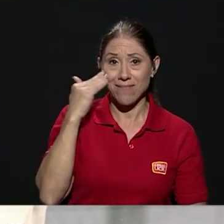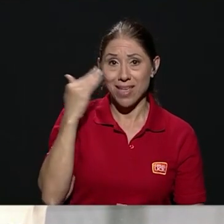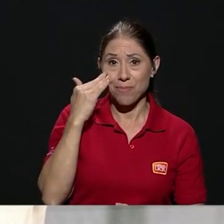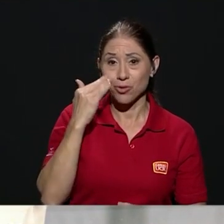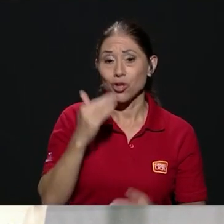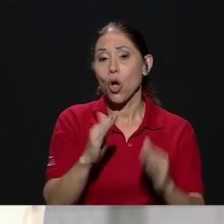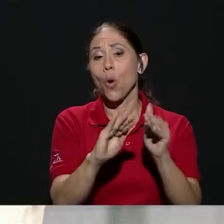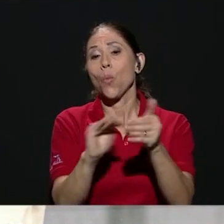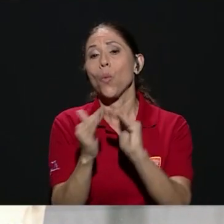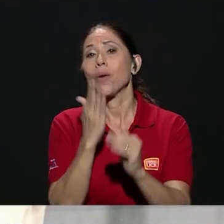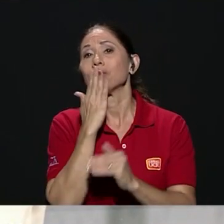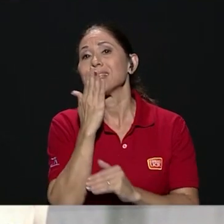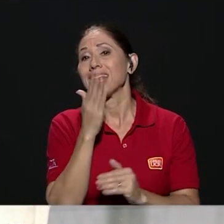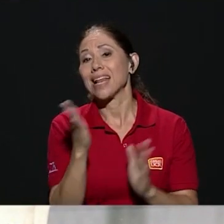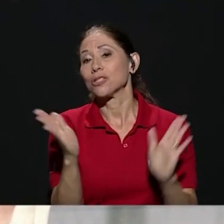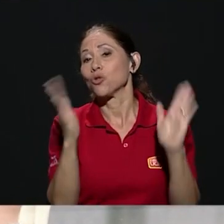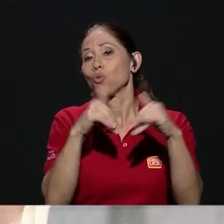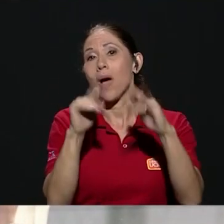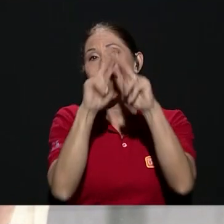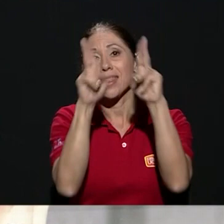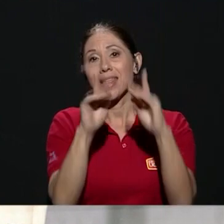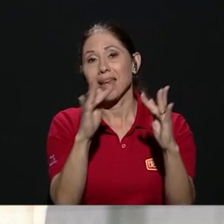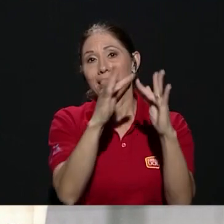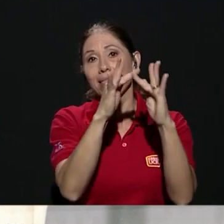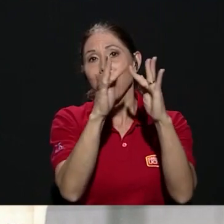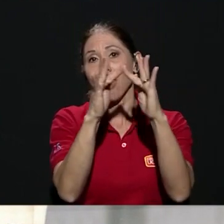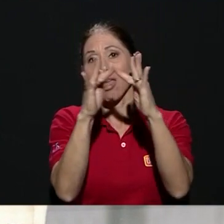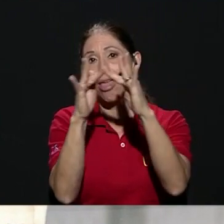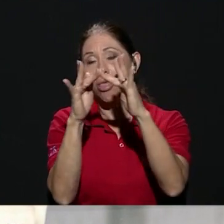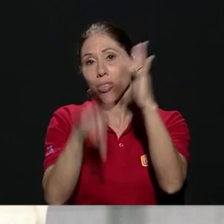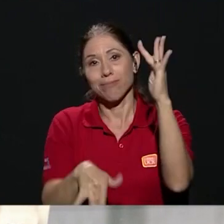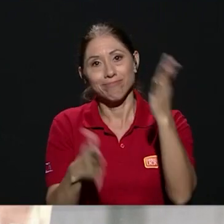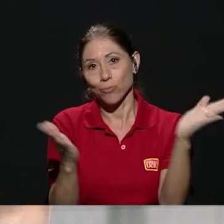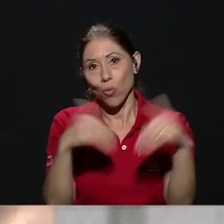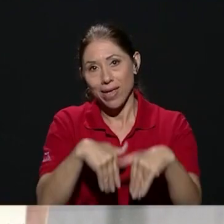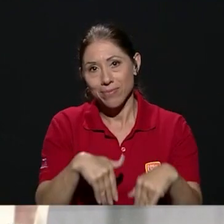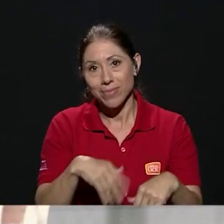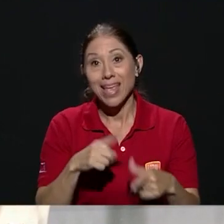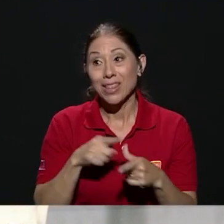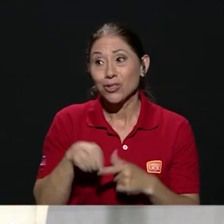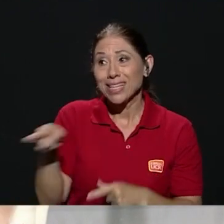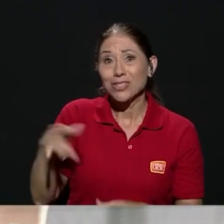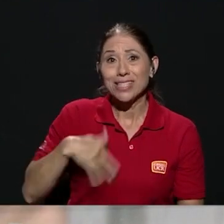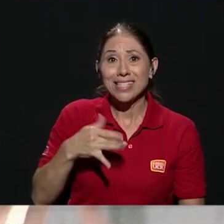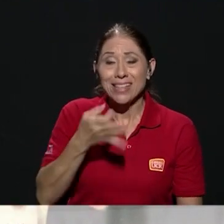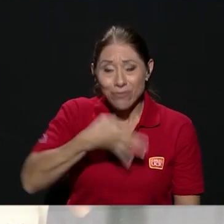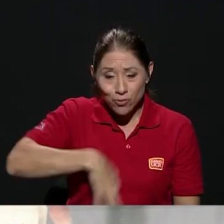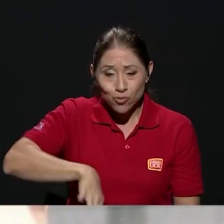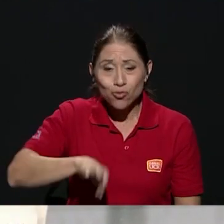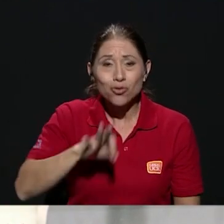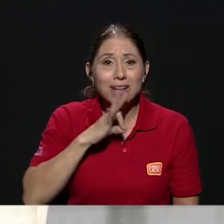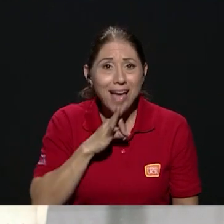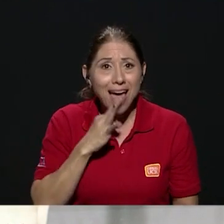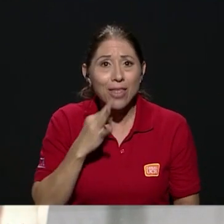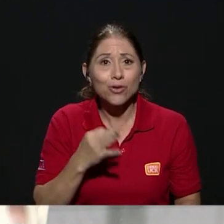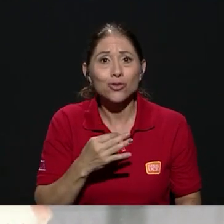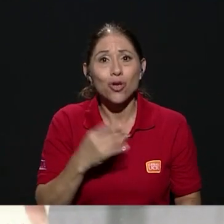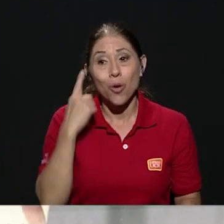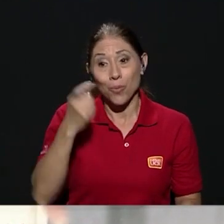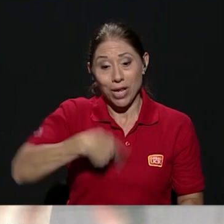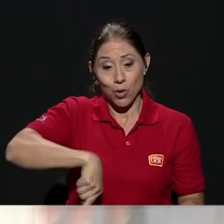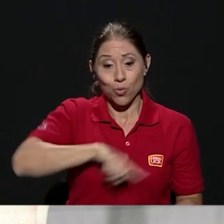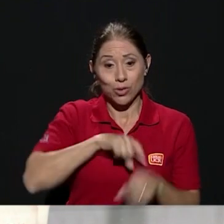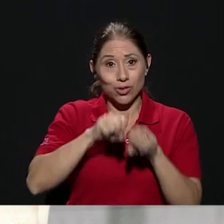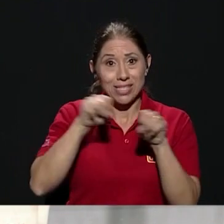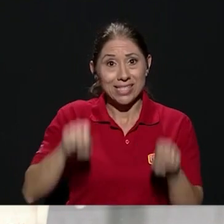los territorios no hay acceso a internet. El chico se frustra un poquito al decir todo esto es a través del SAO, es un sistema vía